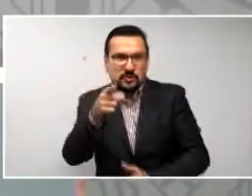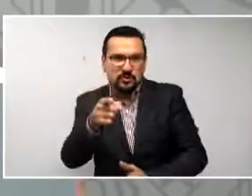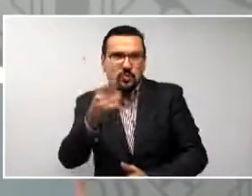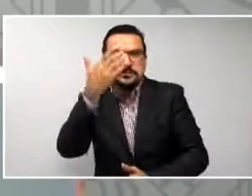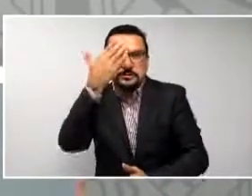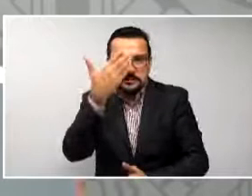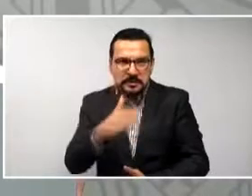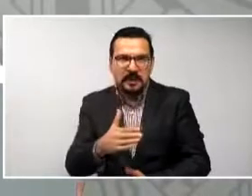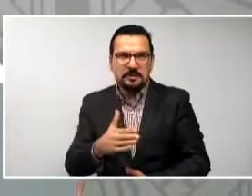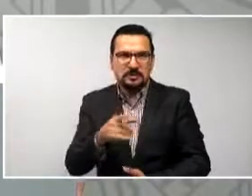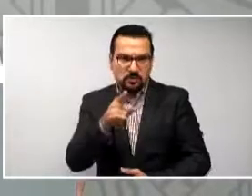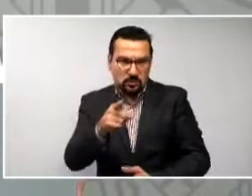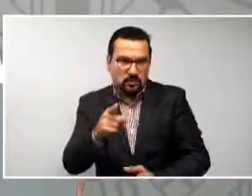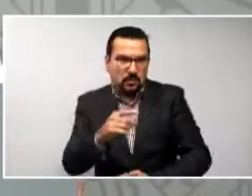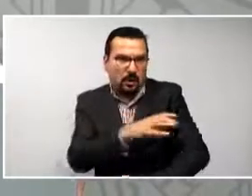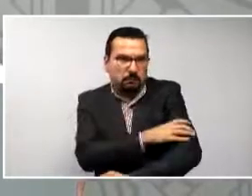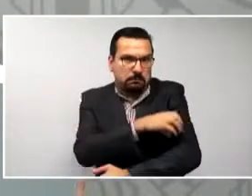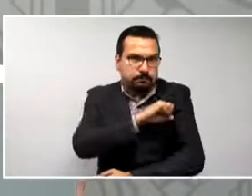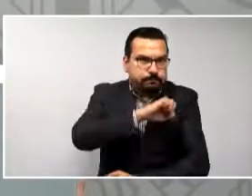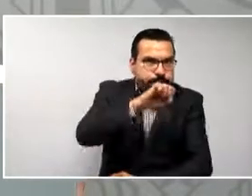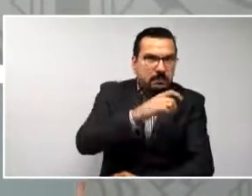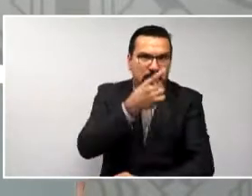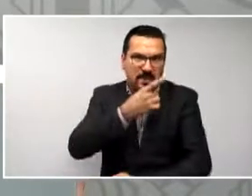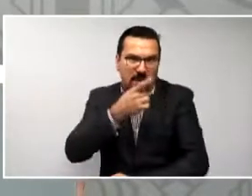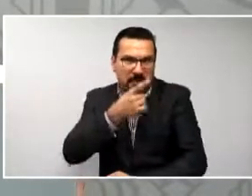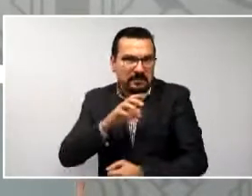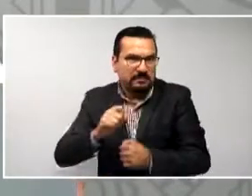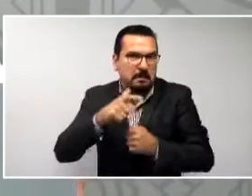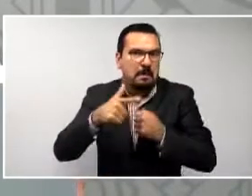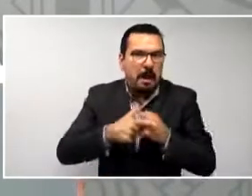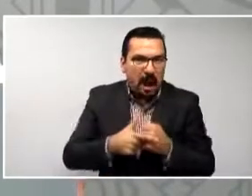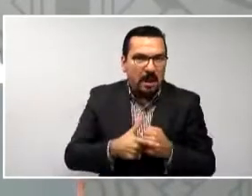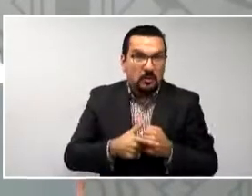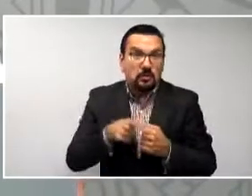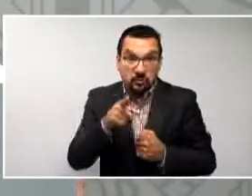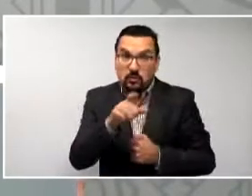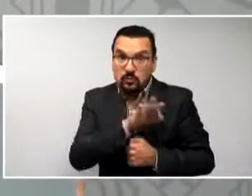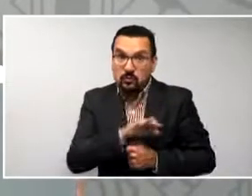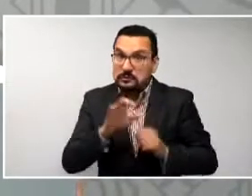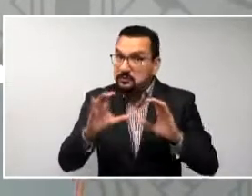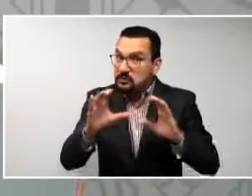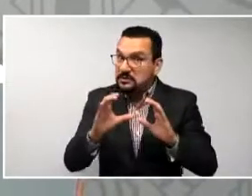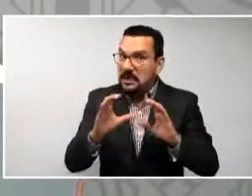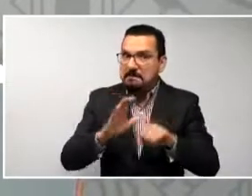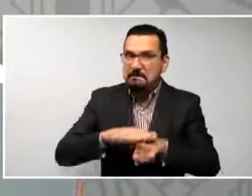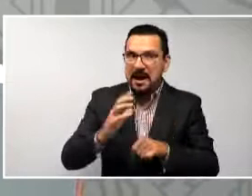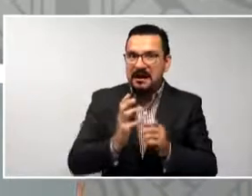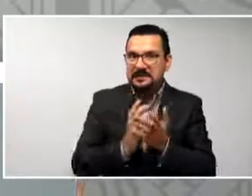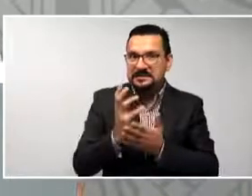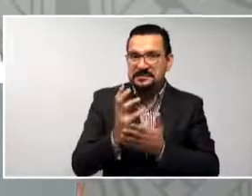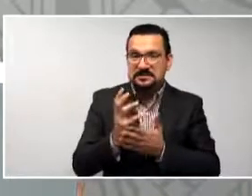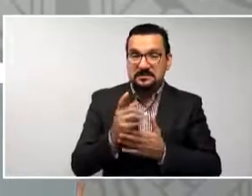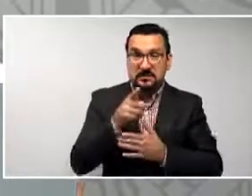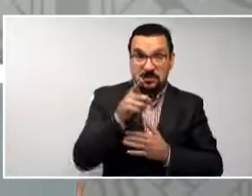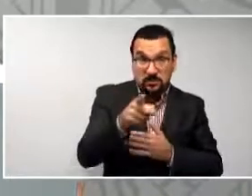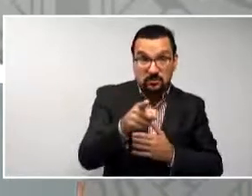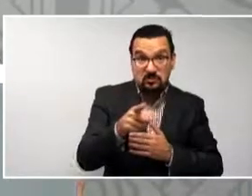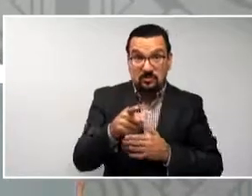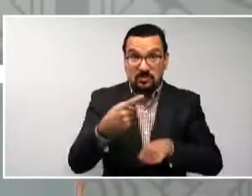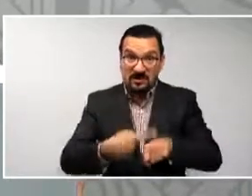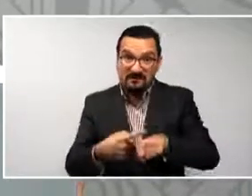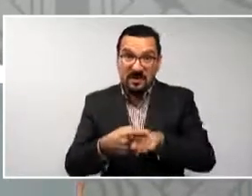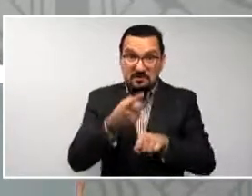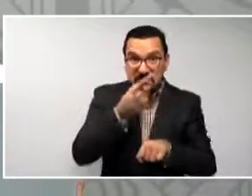sepas si estás dentro de estos grupos vulnerables si lo estás